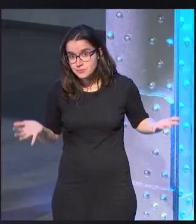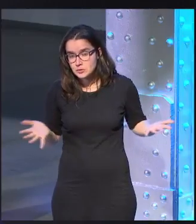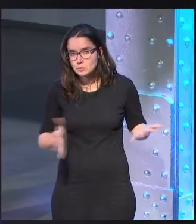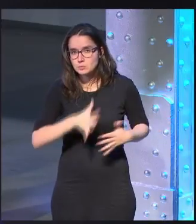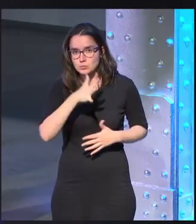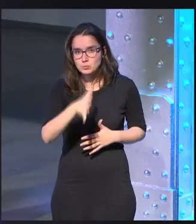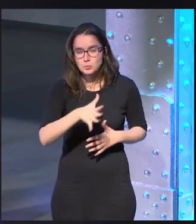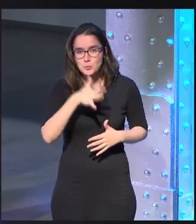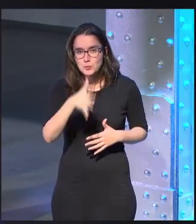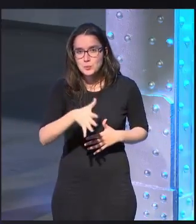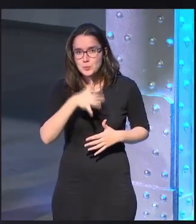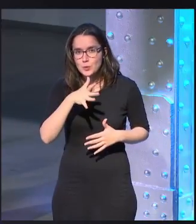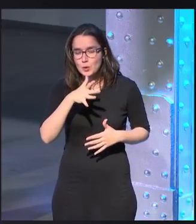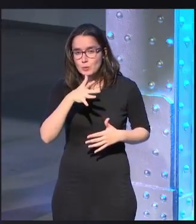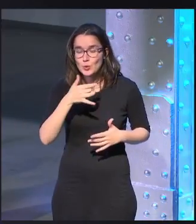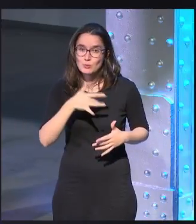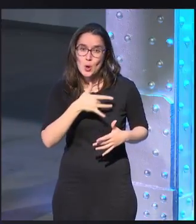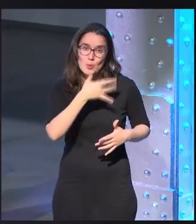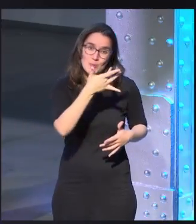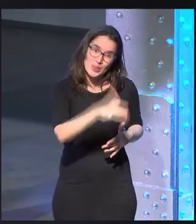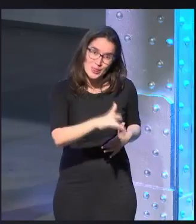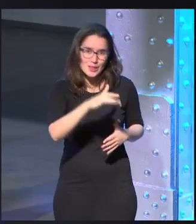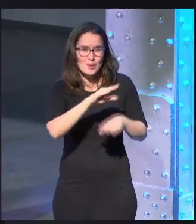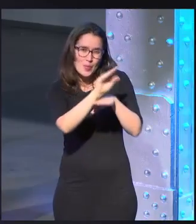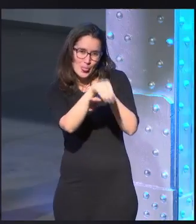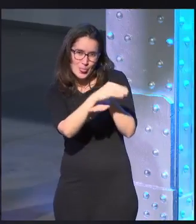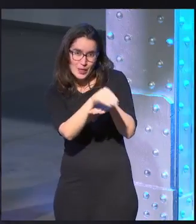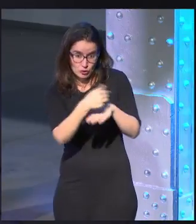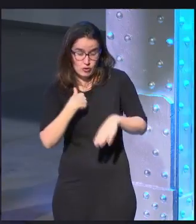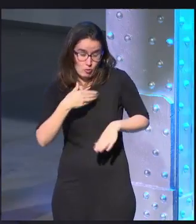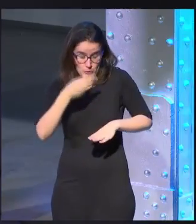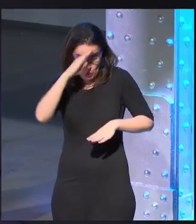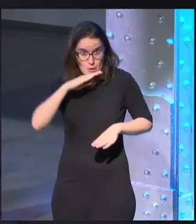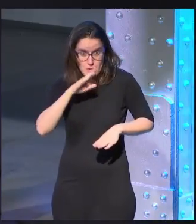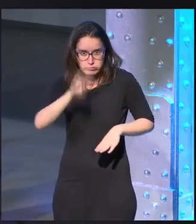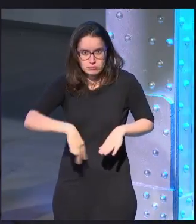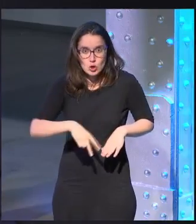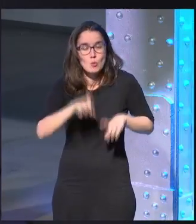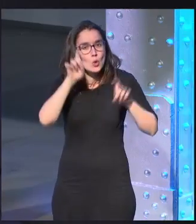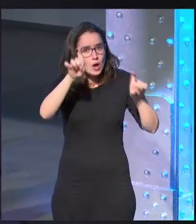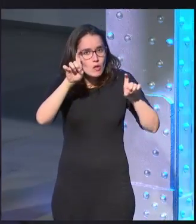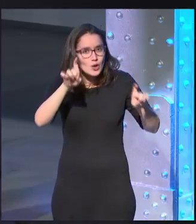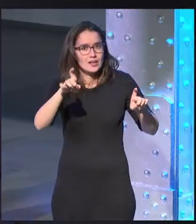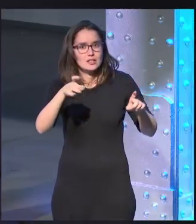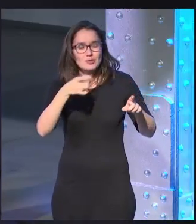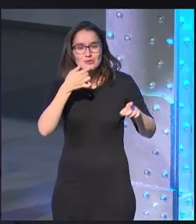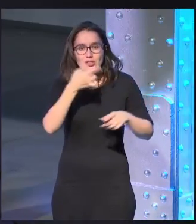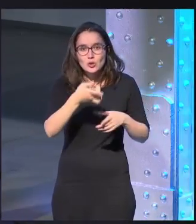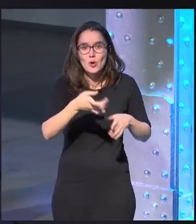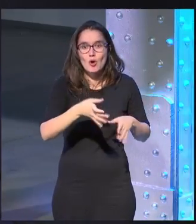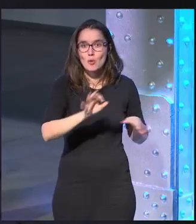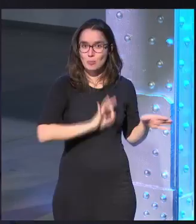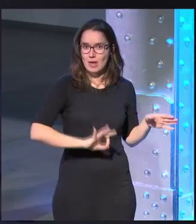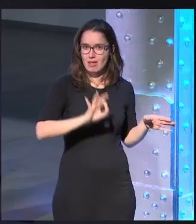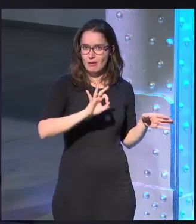Básicamente porque hemos sido condescendientes, paternalistas, lo digo como padre, como educadores. Les hemos puesto